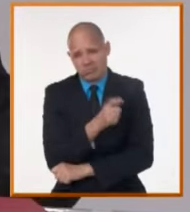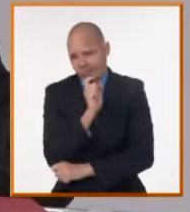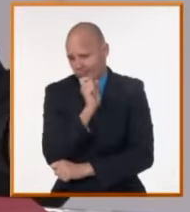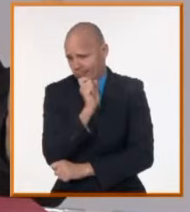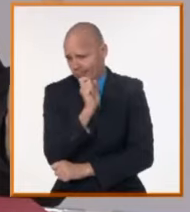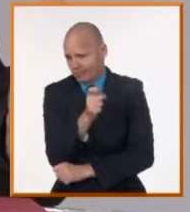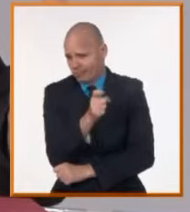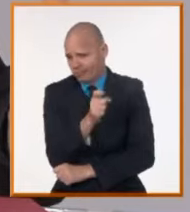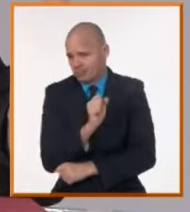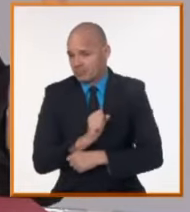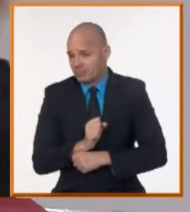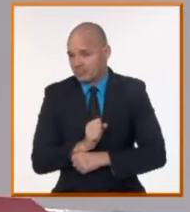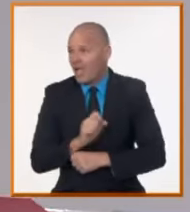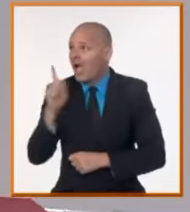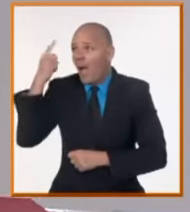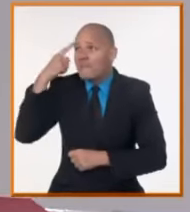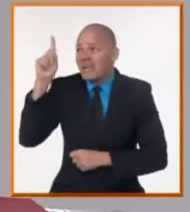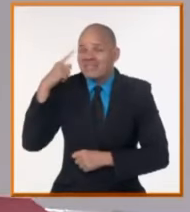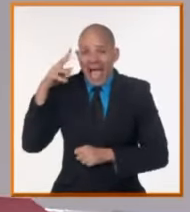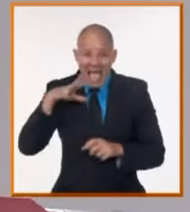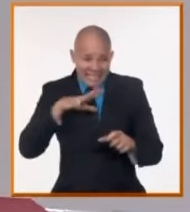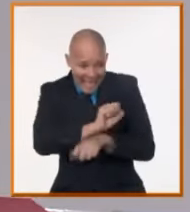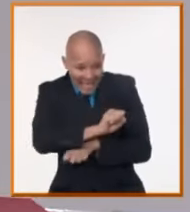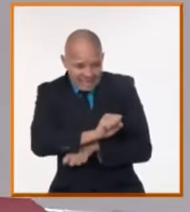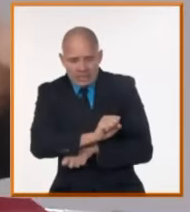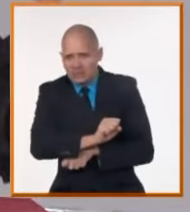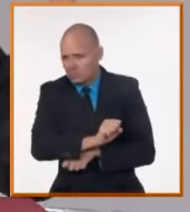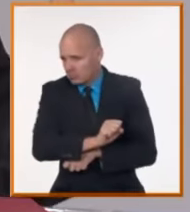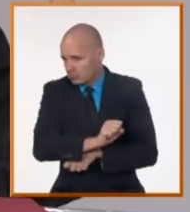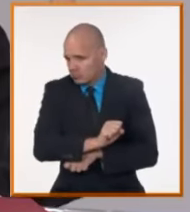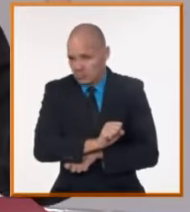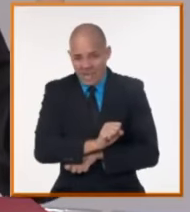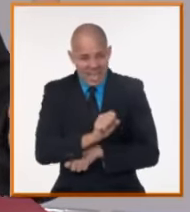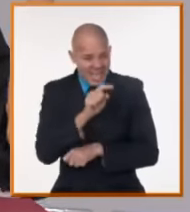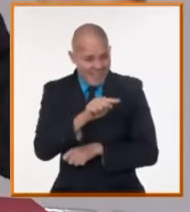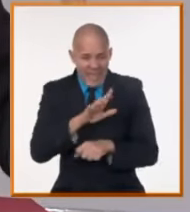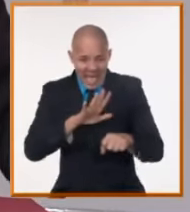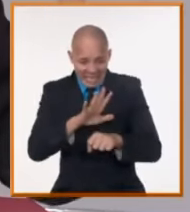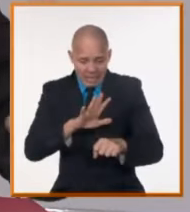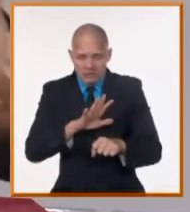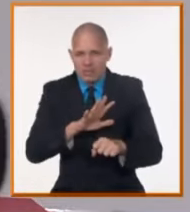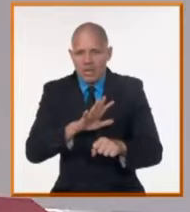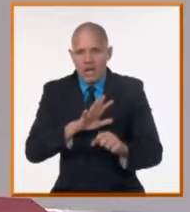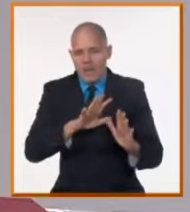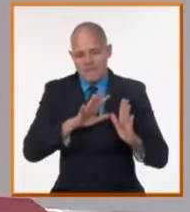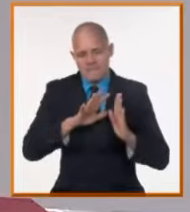nos iban a demoler. Y el mango, la mata aquella, sí,